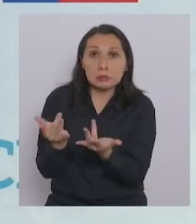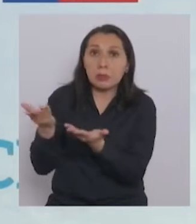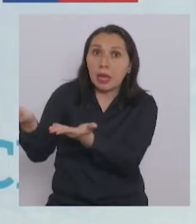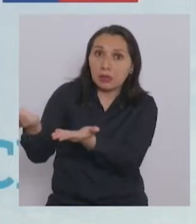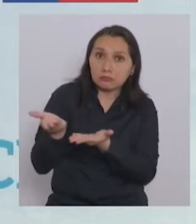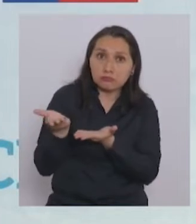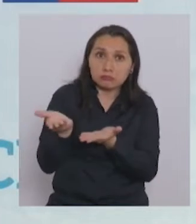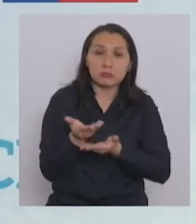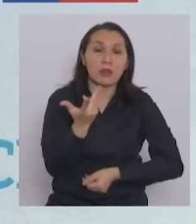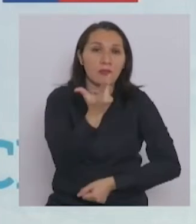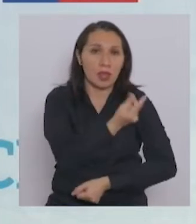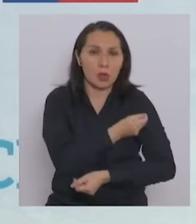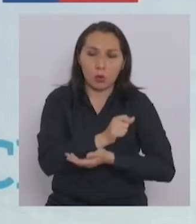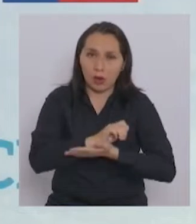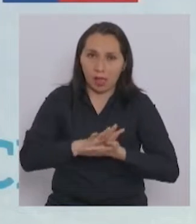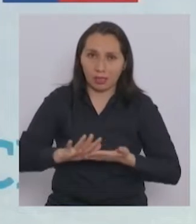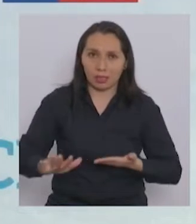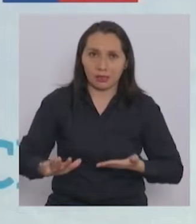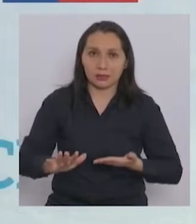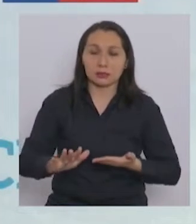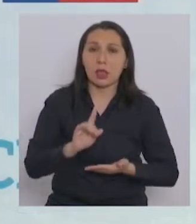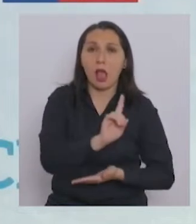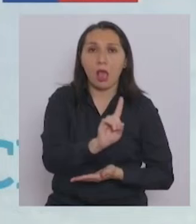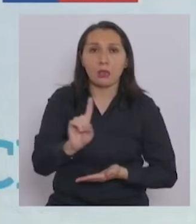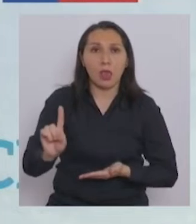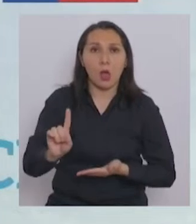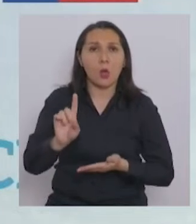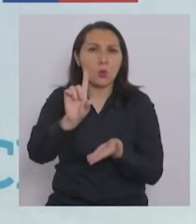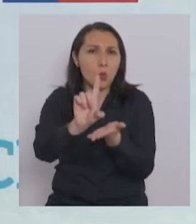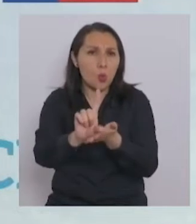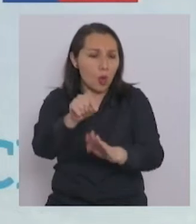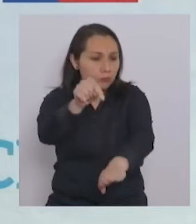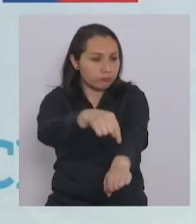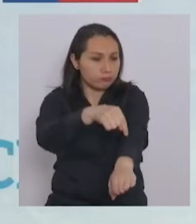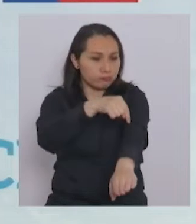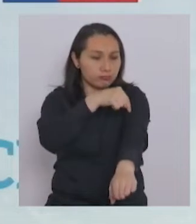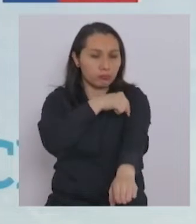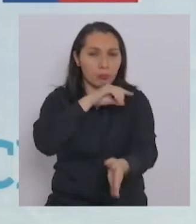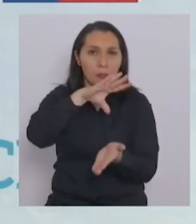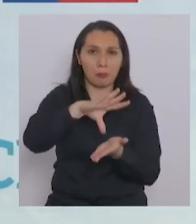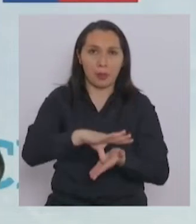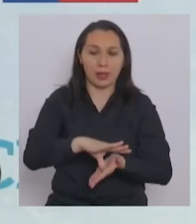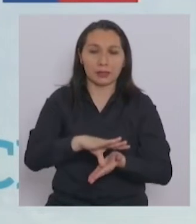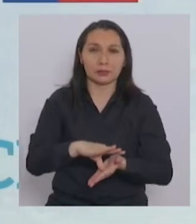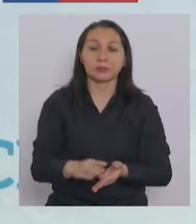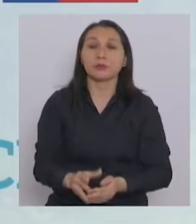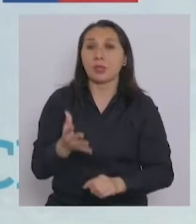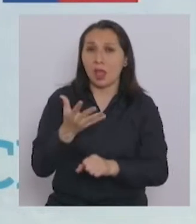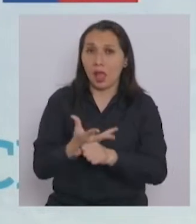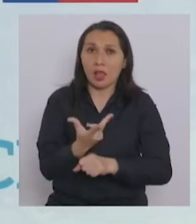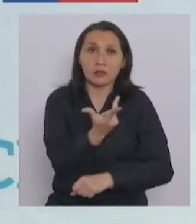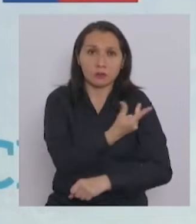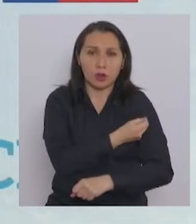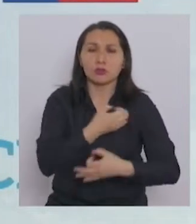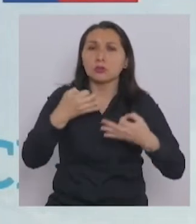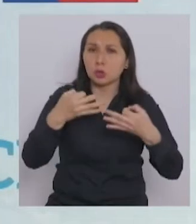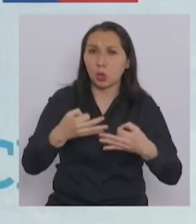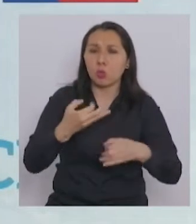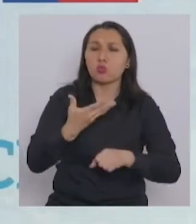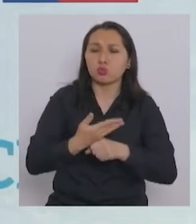para vacunarse de manera gratuita, en cada uno de los rincones de nuestro país. Contamos con las dosis de vacunas